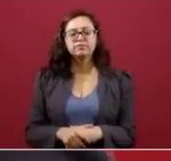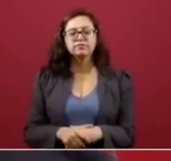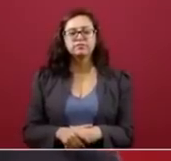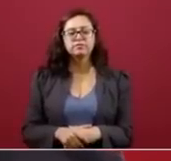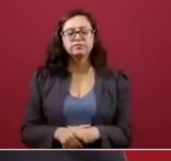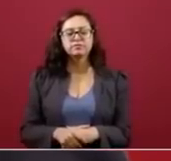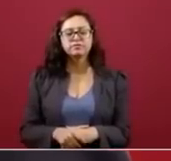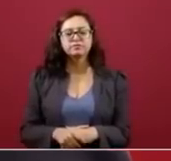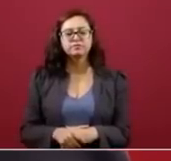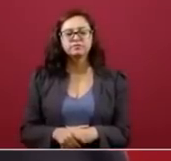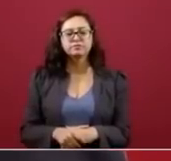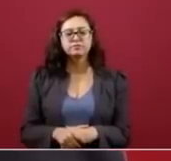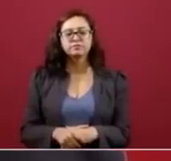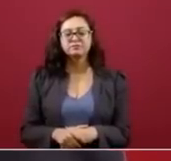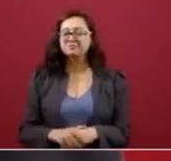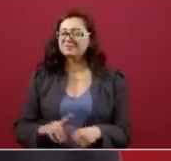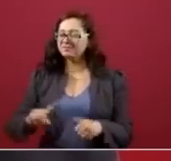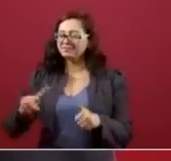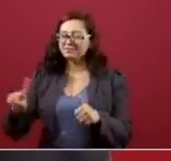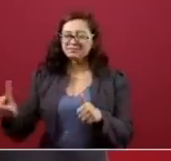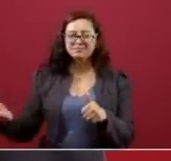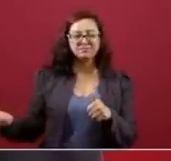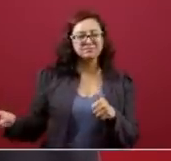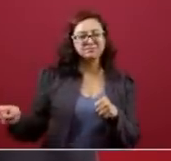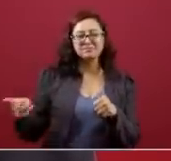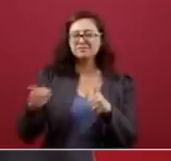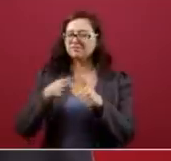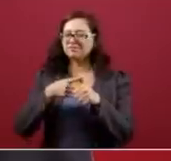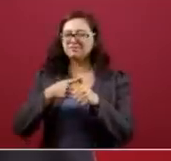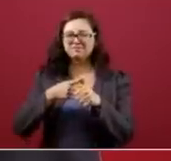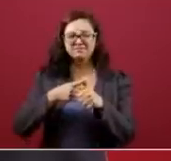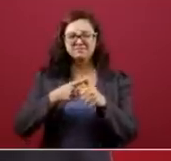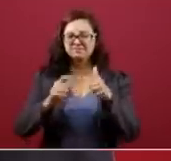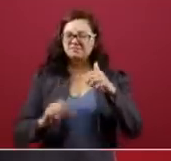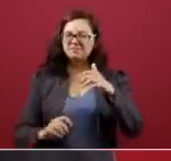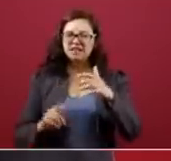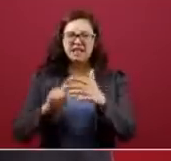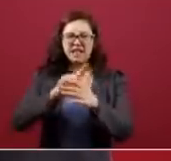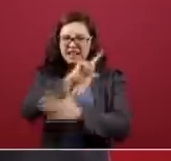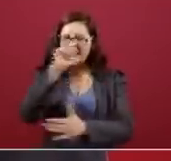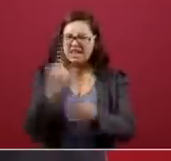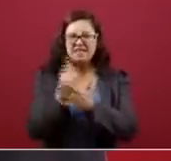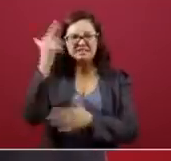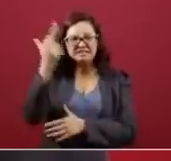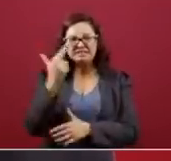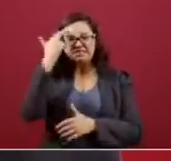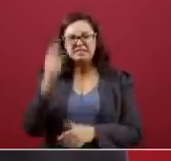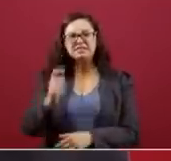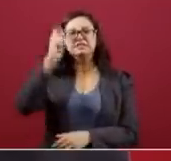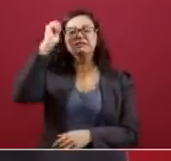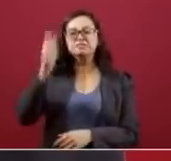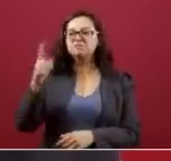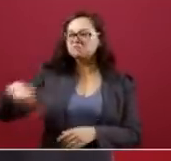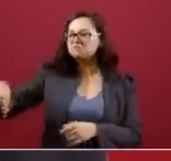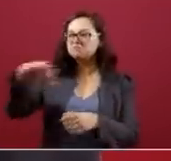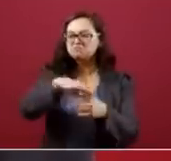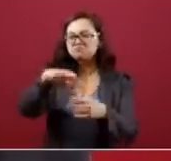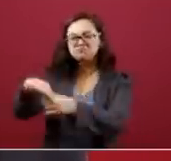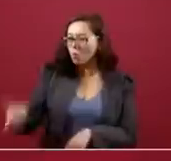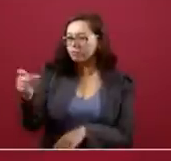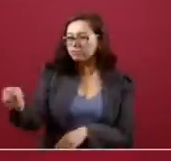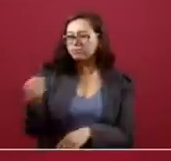la máxima del sufragio efectivo, no reelección, que soy